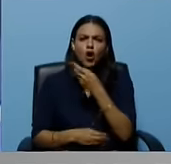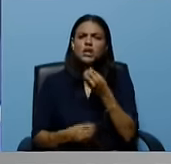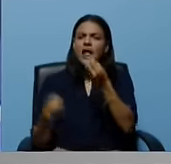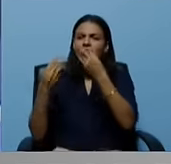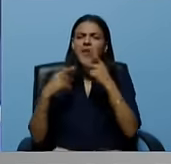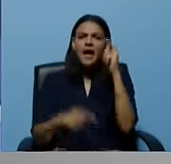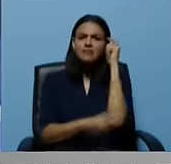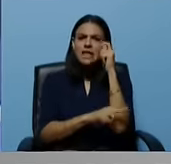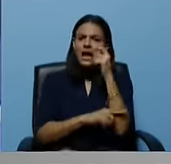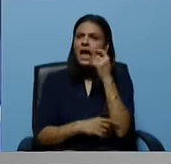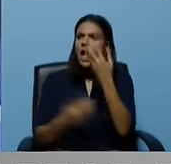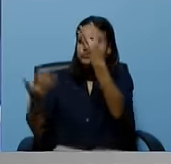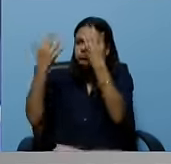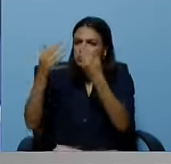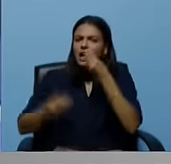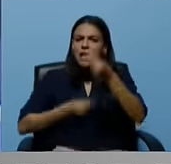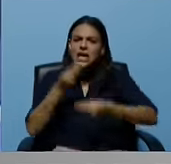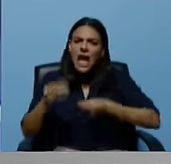instrucciones.